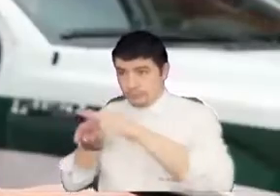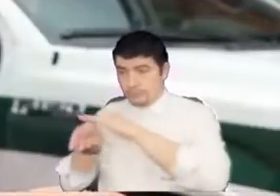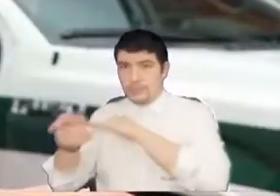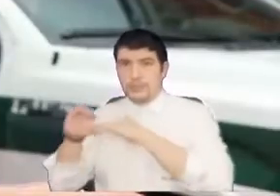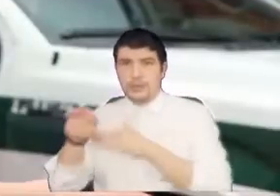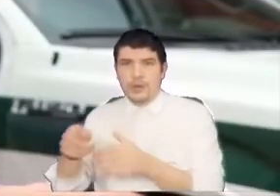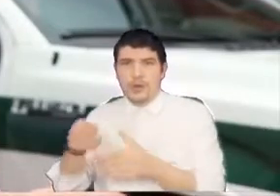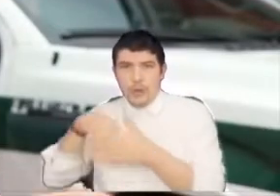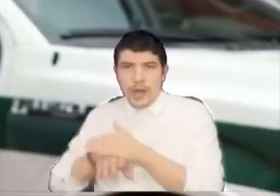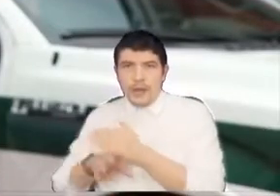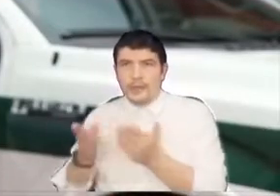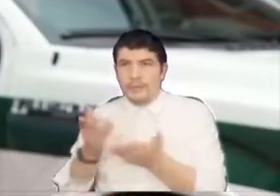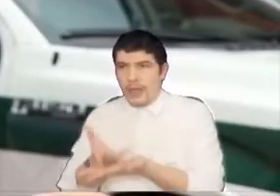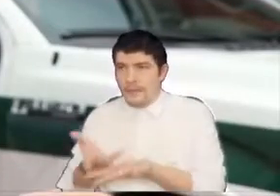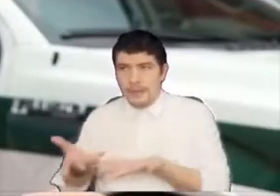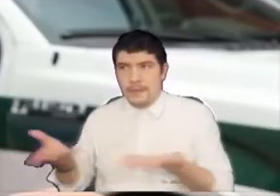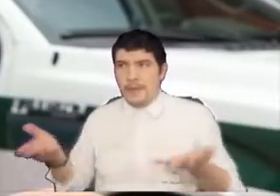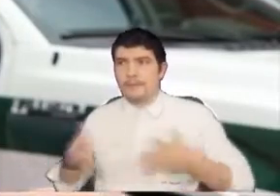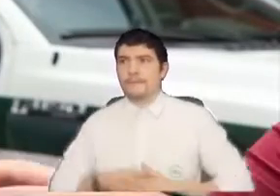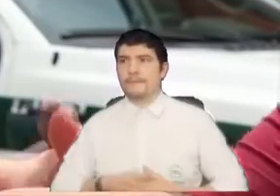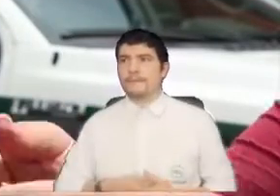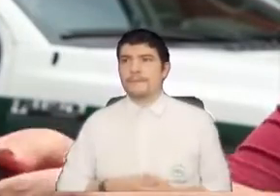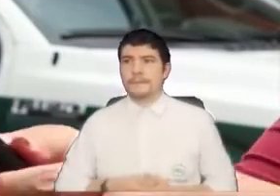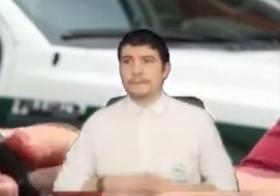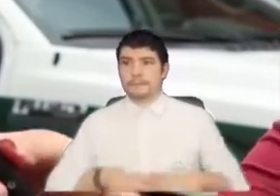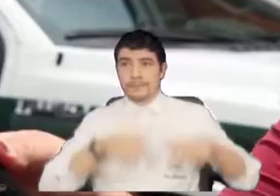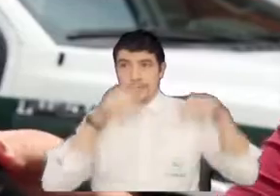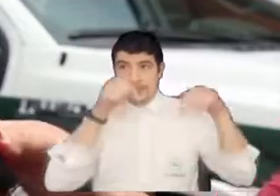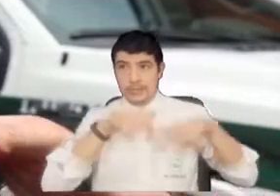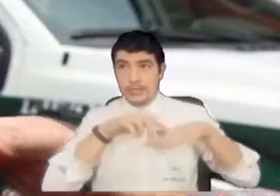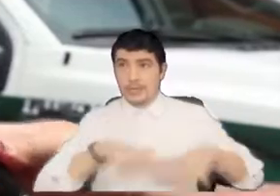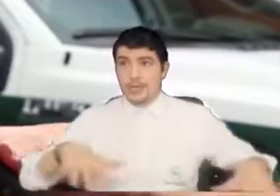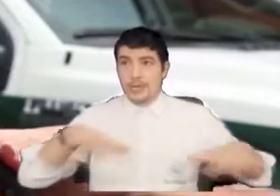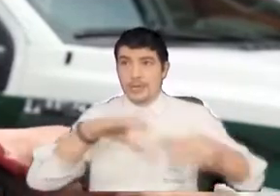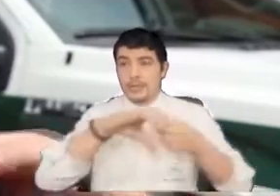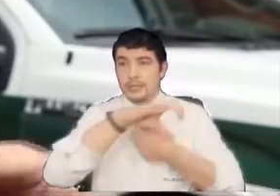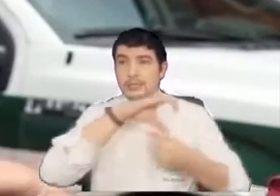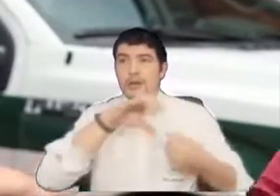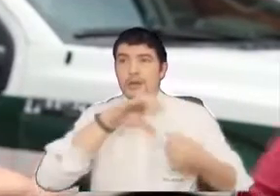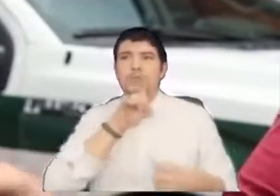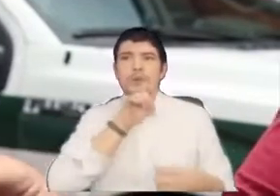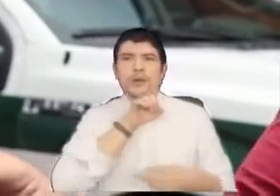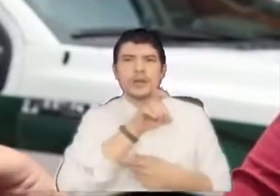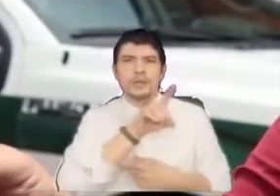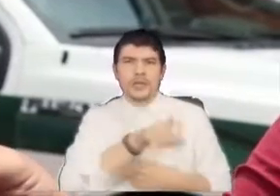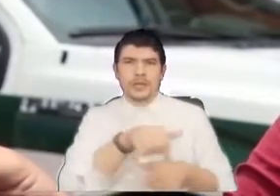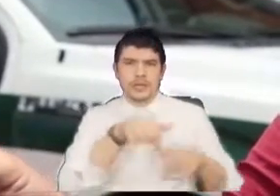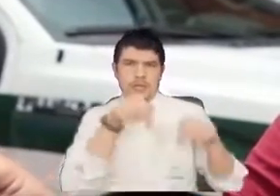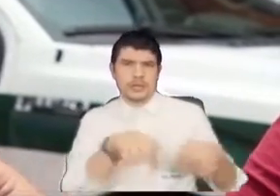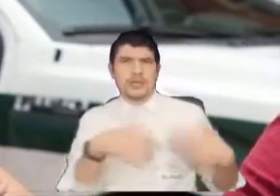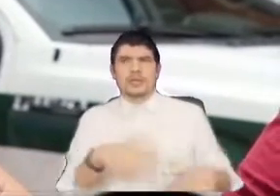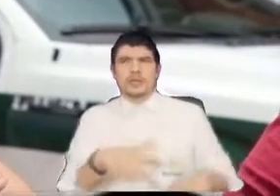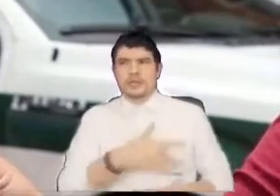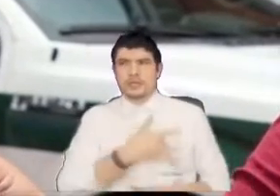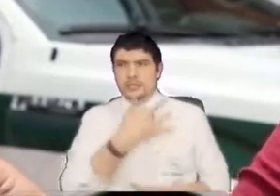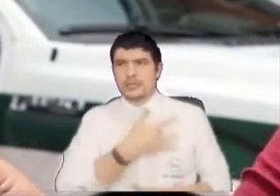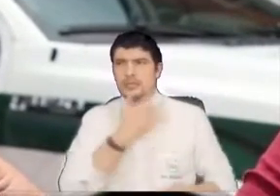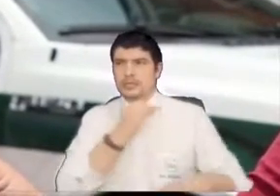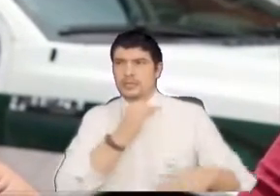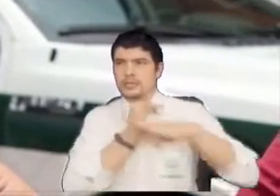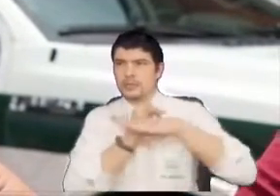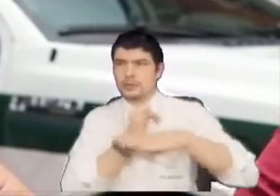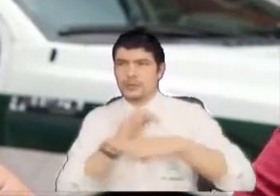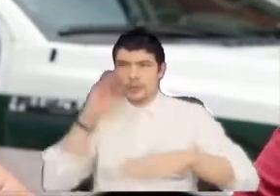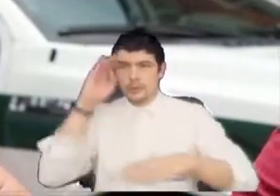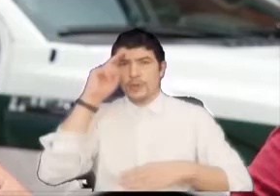Los bumangueses y los habitantes del área metropolitana sientan y cuenten con una institución fortalecida en estas capacidades.